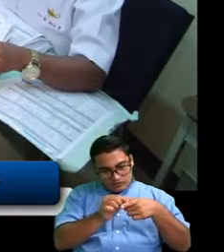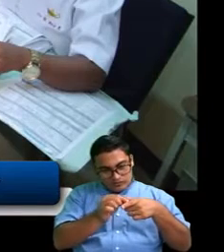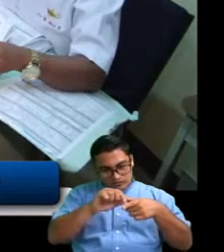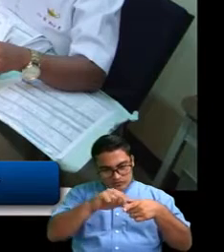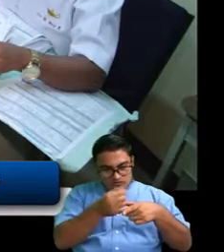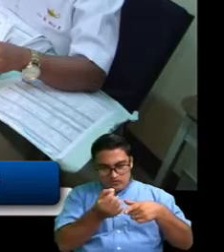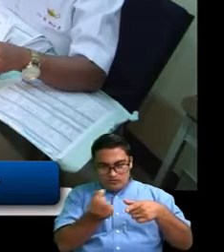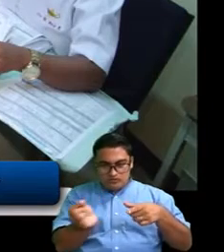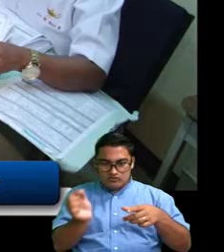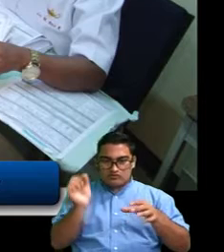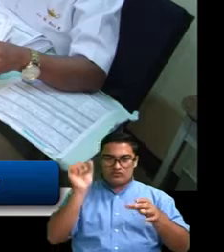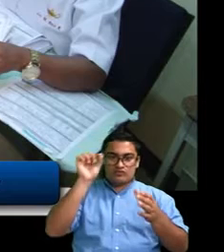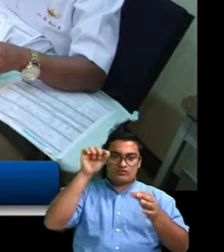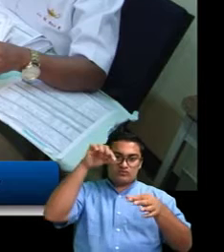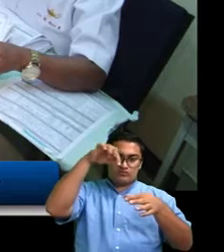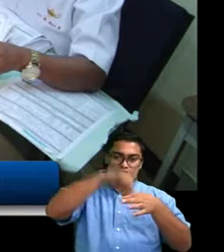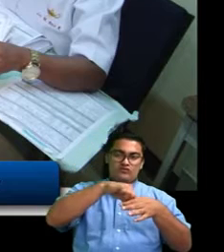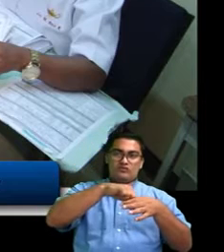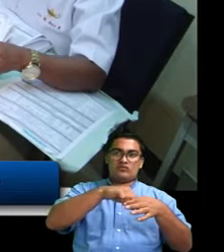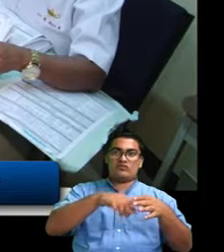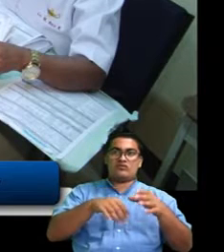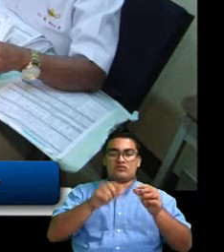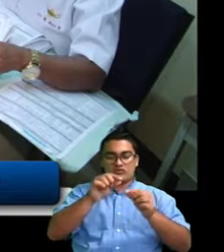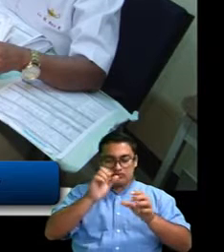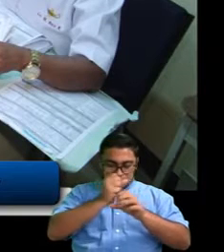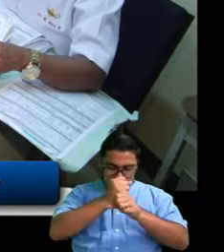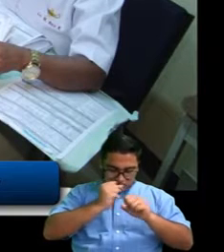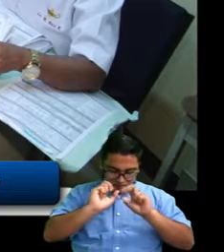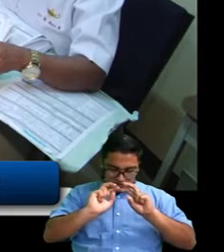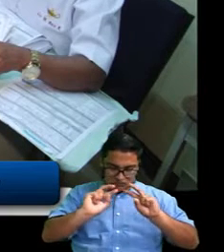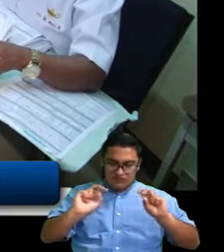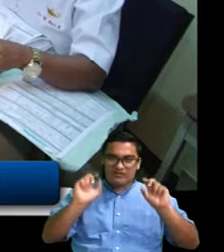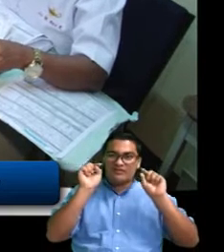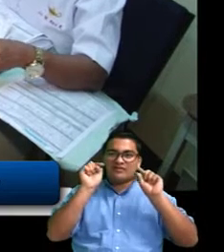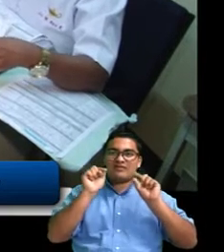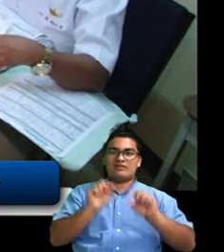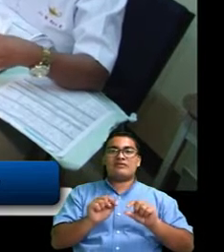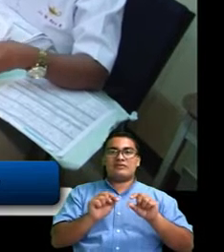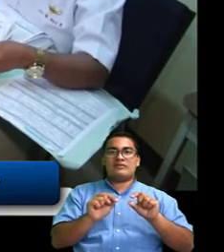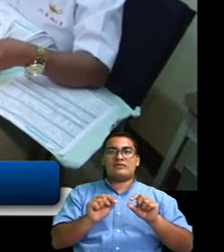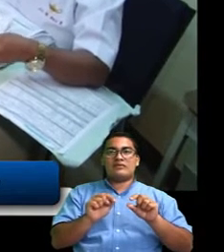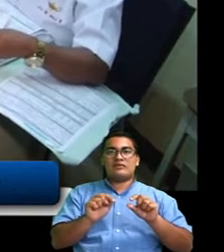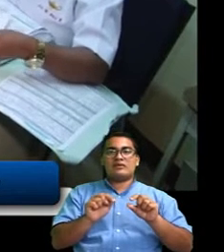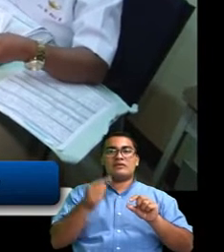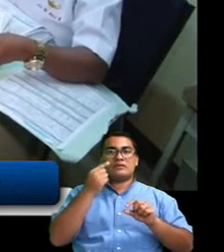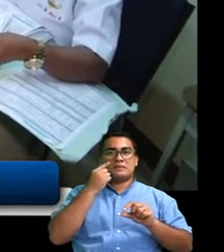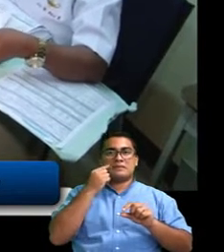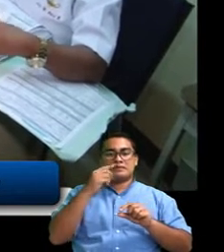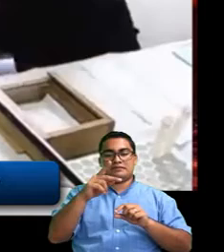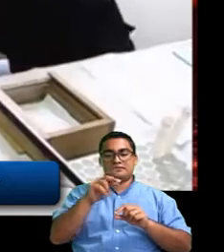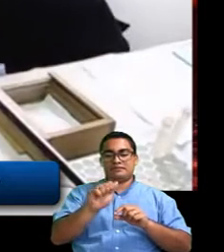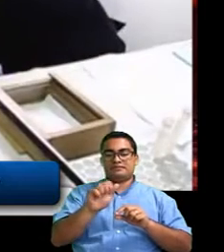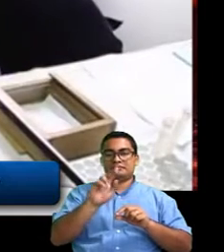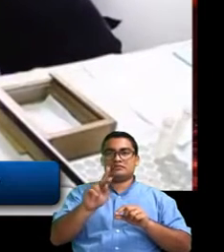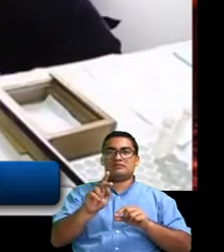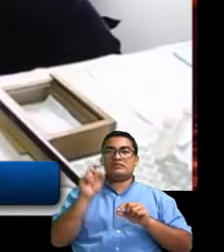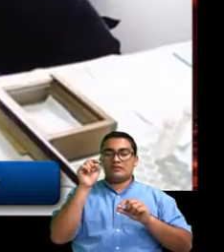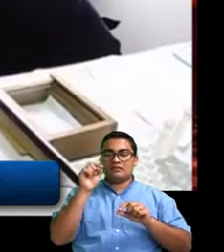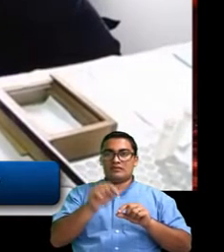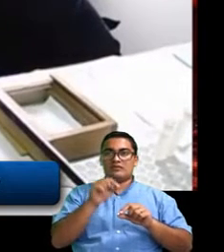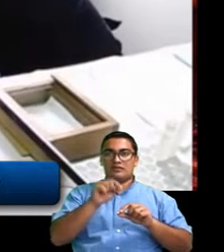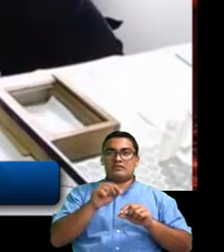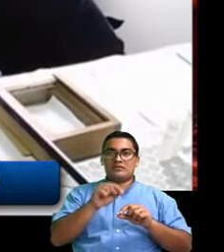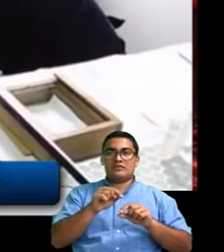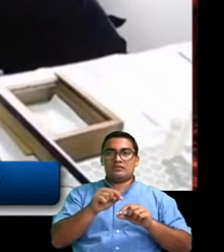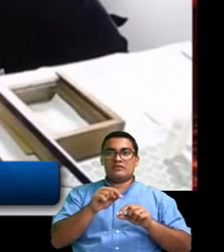va a ir a buscar ese lugar en el cuello que está alterado, que dio la señal el PAP, y ese lugar en el cuello que está alterado, de ahí se toma una